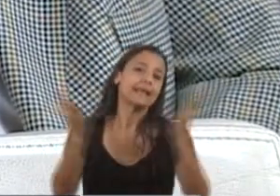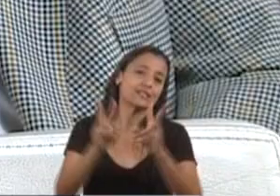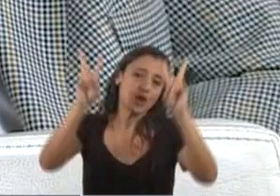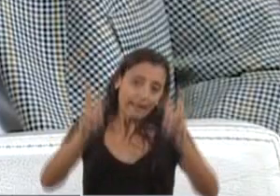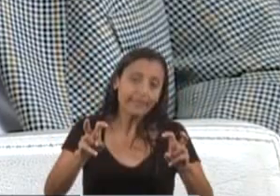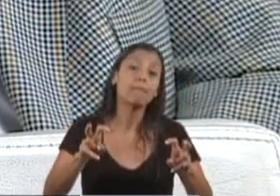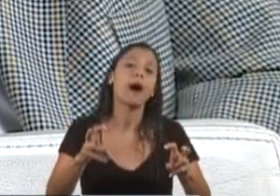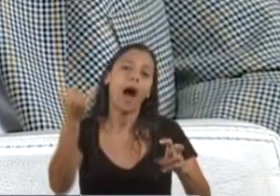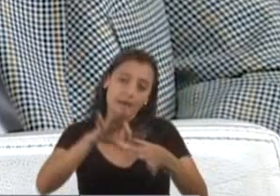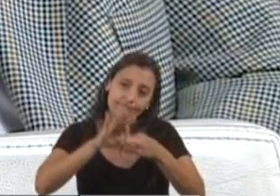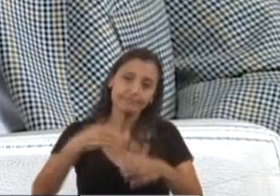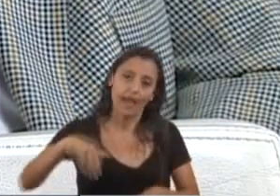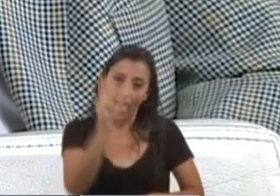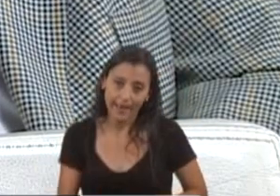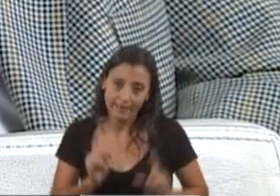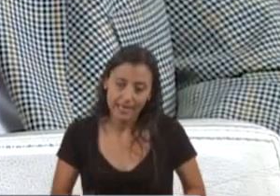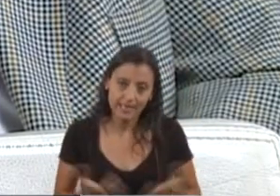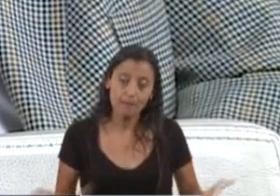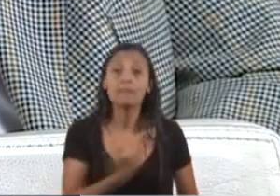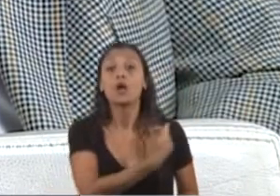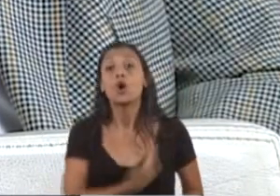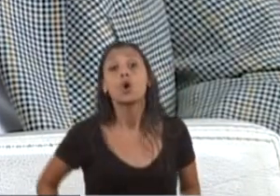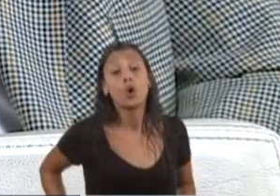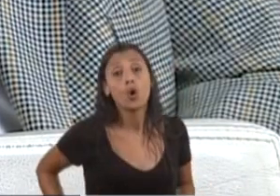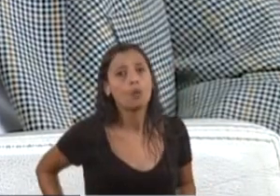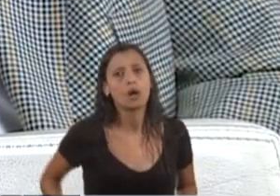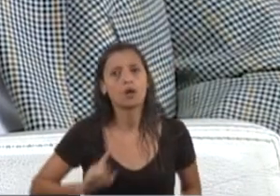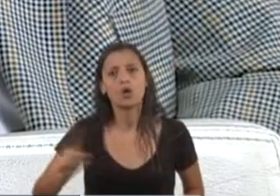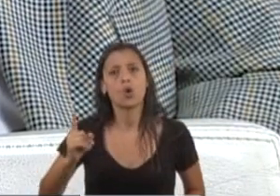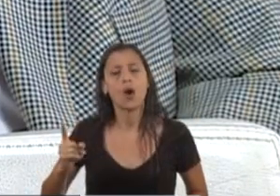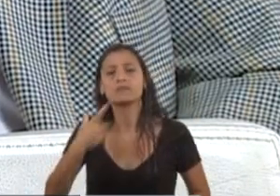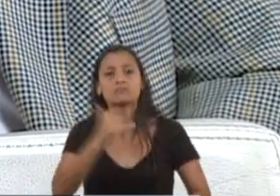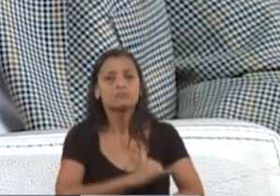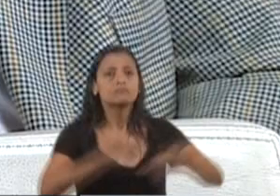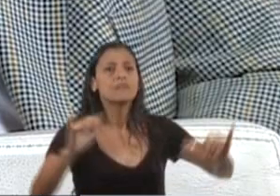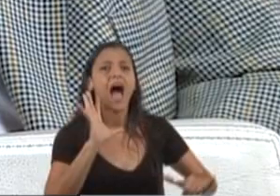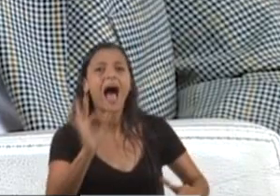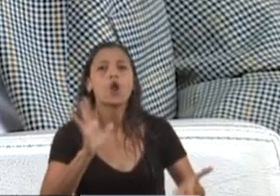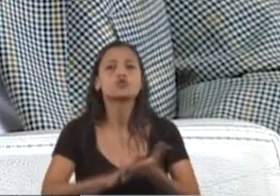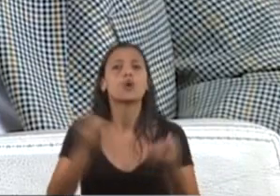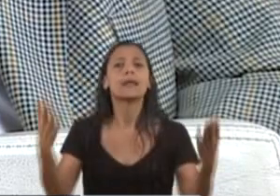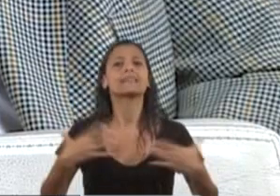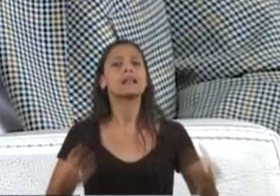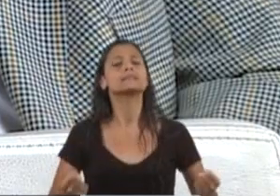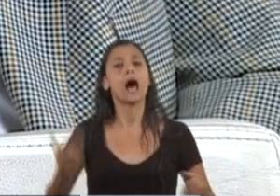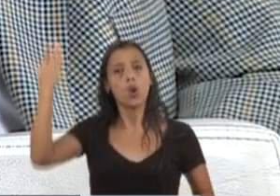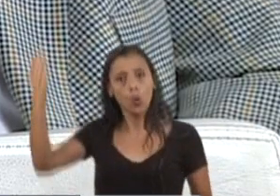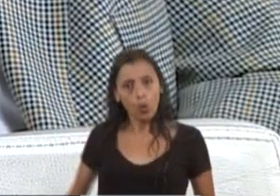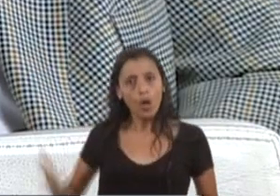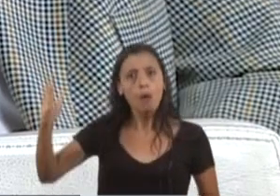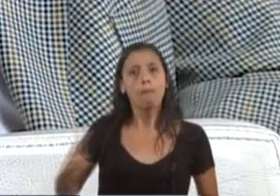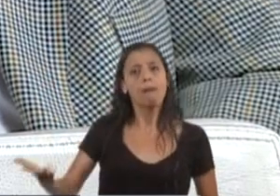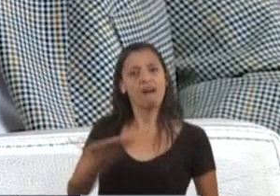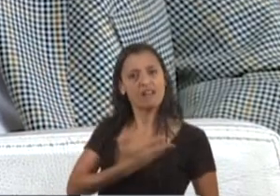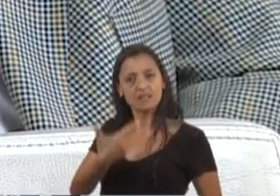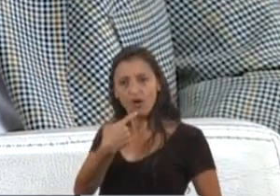con la Argentina, por supuesto. El gobierno no se ha pronunciado formalmente sobre la salud del Papa. ¿Tiene previsto hacerlo? ¿El